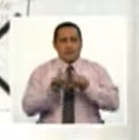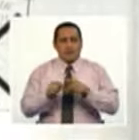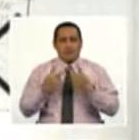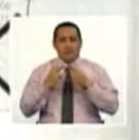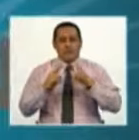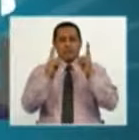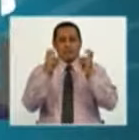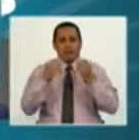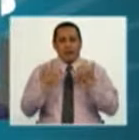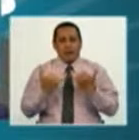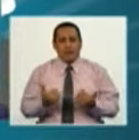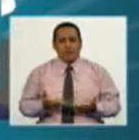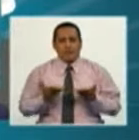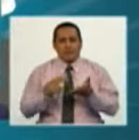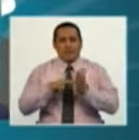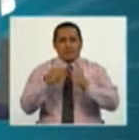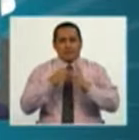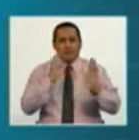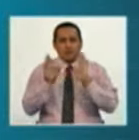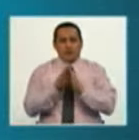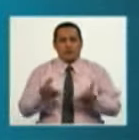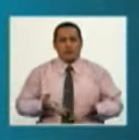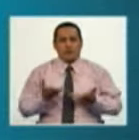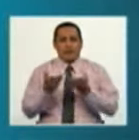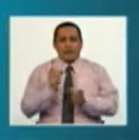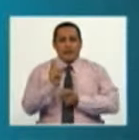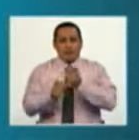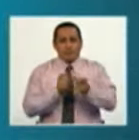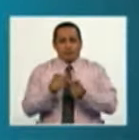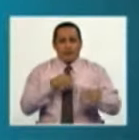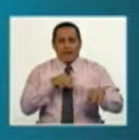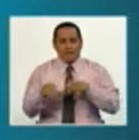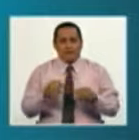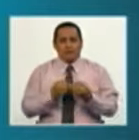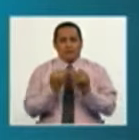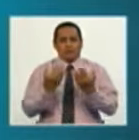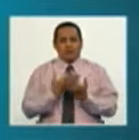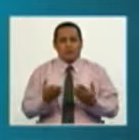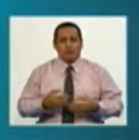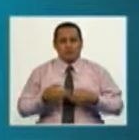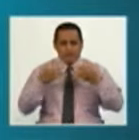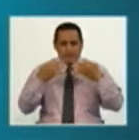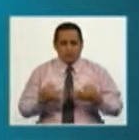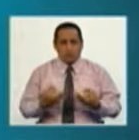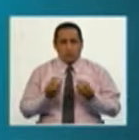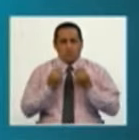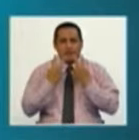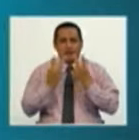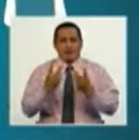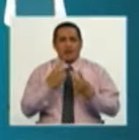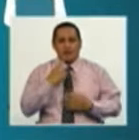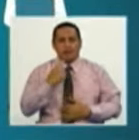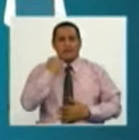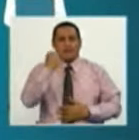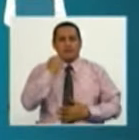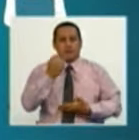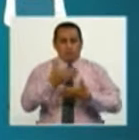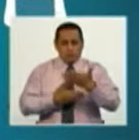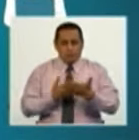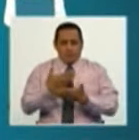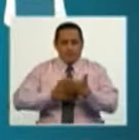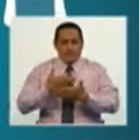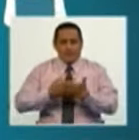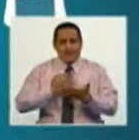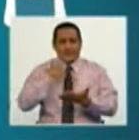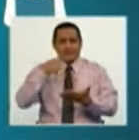En el ámbito laboral, el referido supone que se permita a las partes realizar actos concretos con el objeto de ejercer las